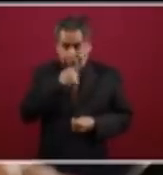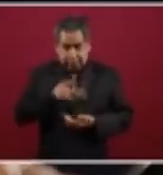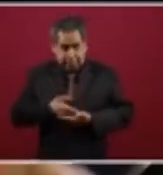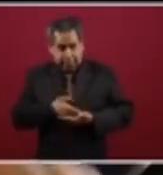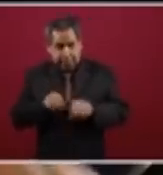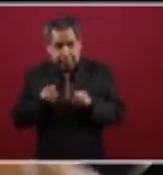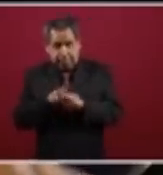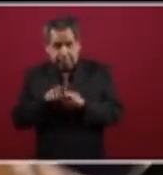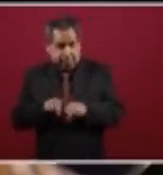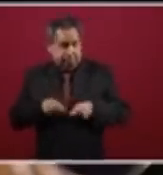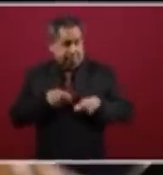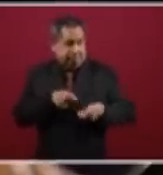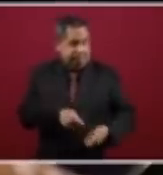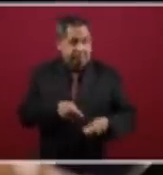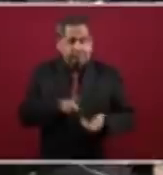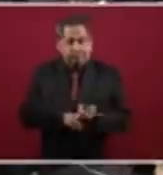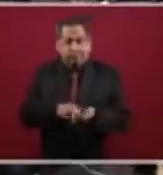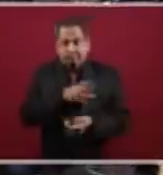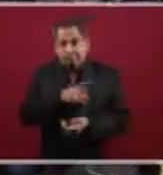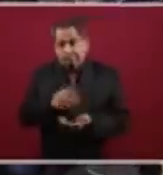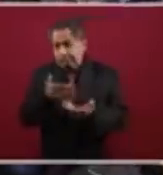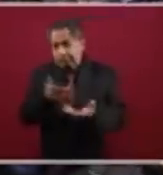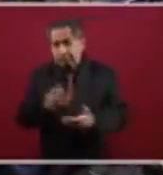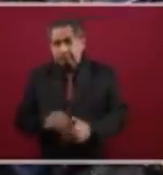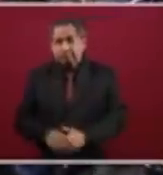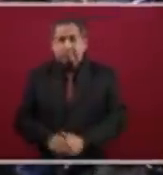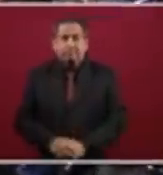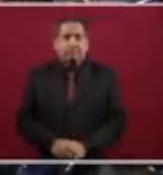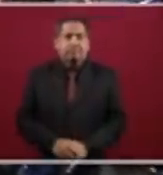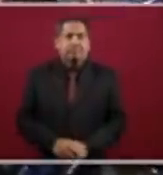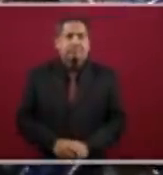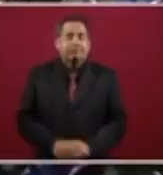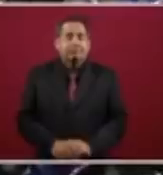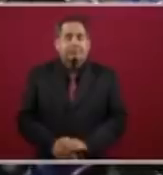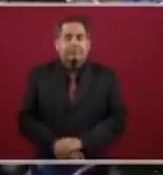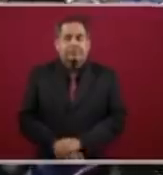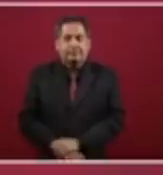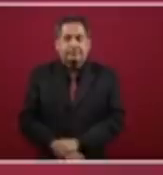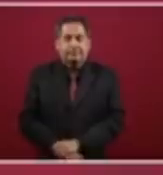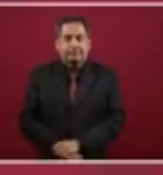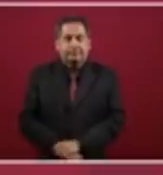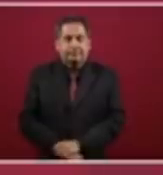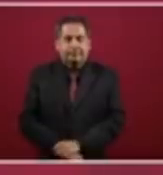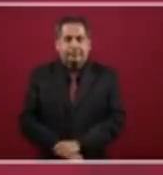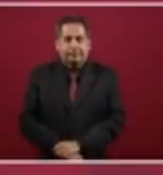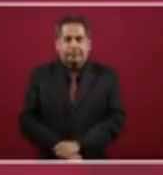nieto suyo llevara su nombre? Gracias. Bueno,